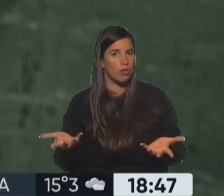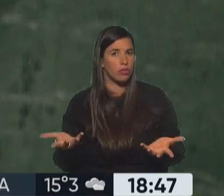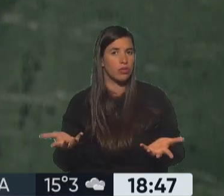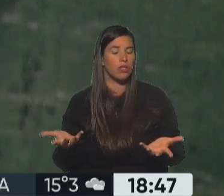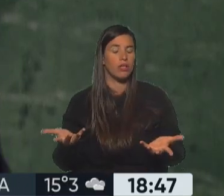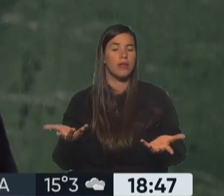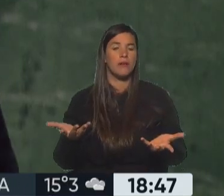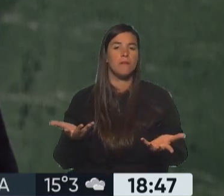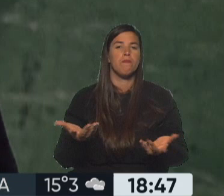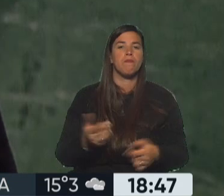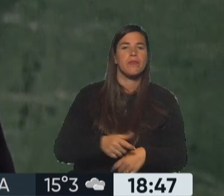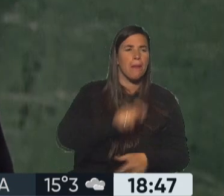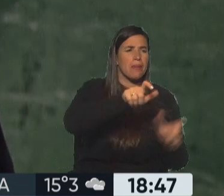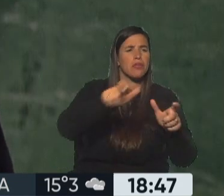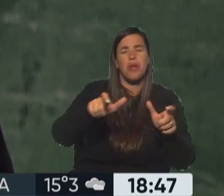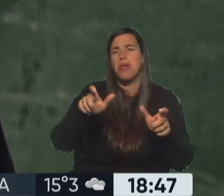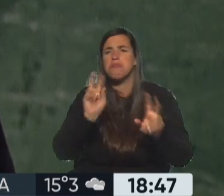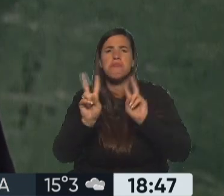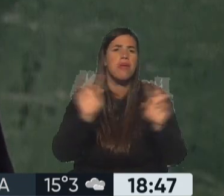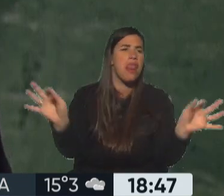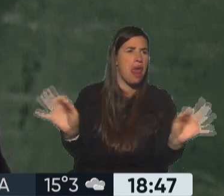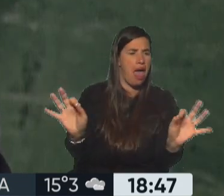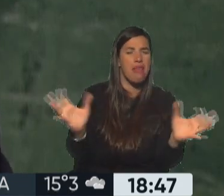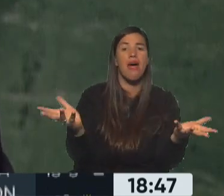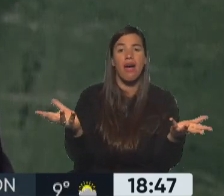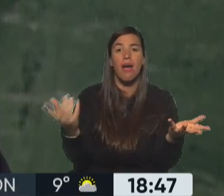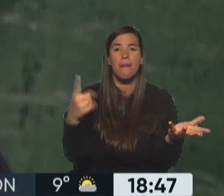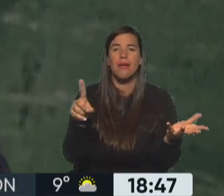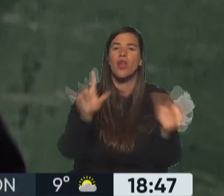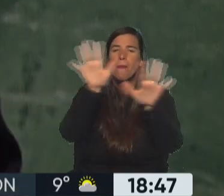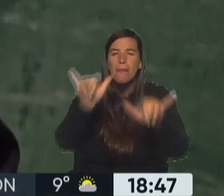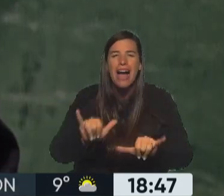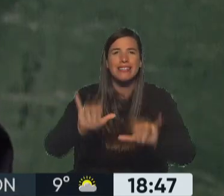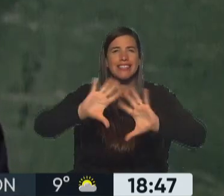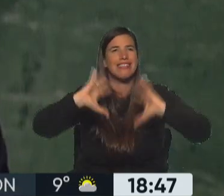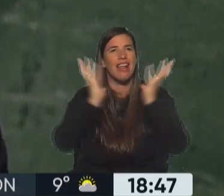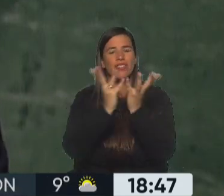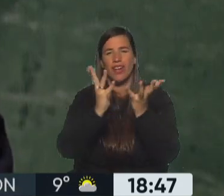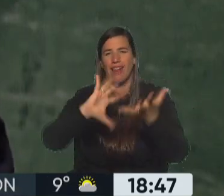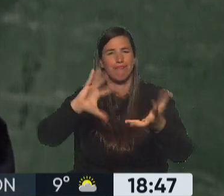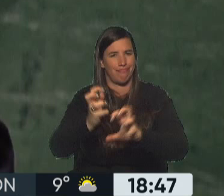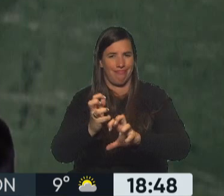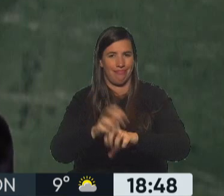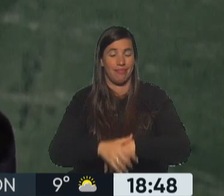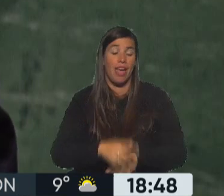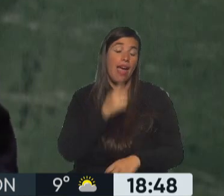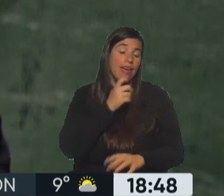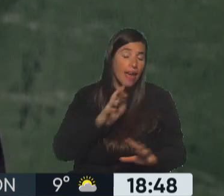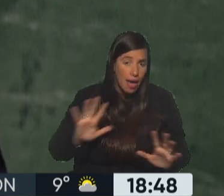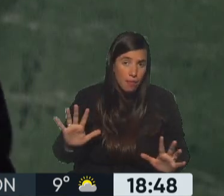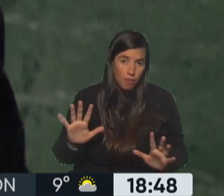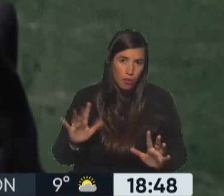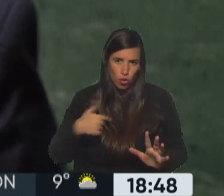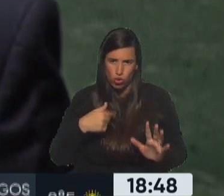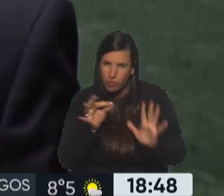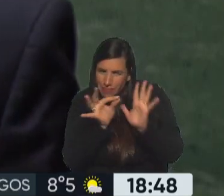opinión pública, pero que afectan profundamente la paz internacional. A modo de ejemplo de lo que destaco,